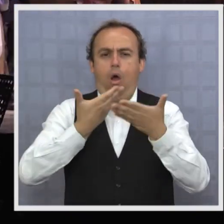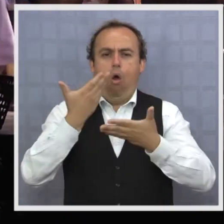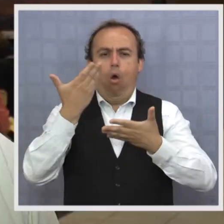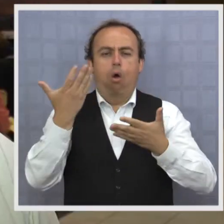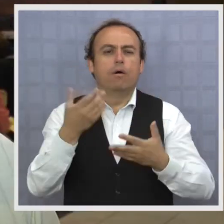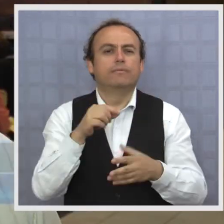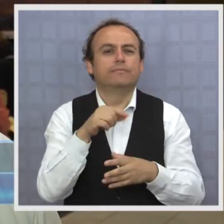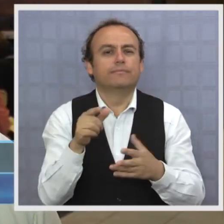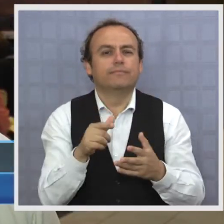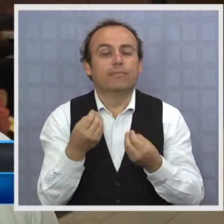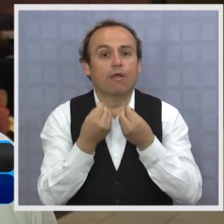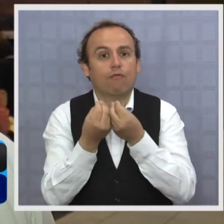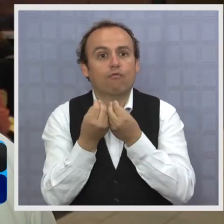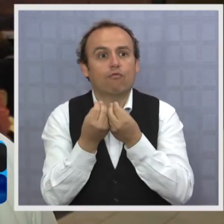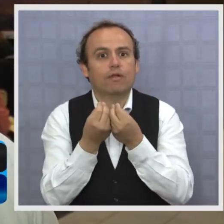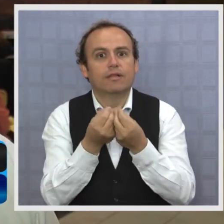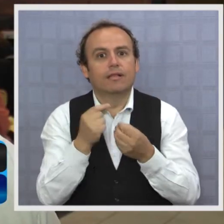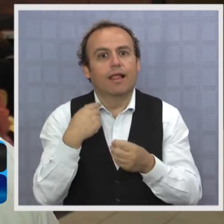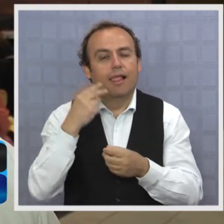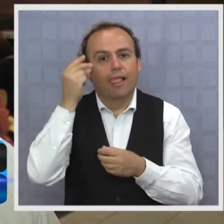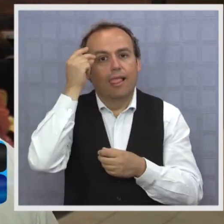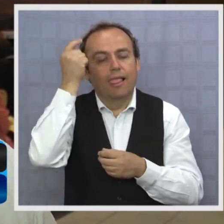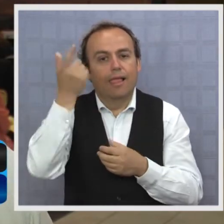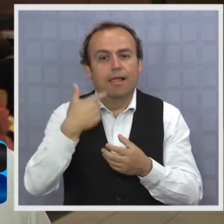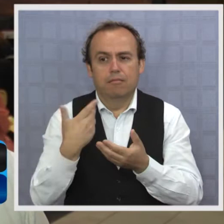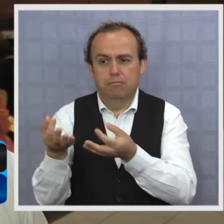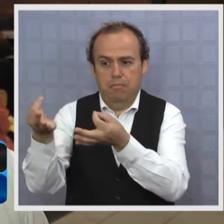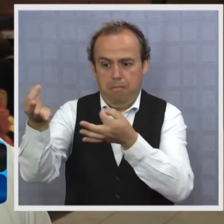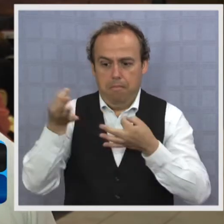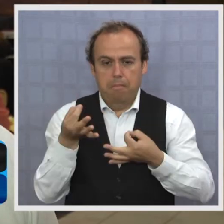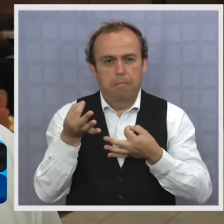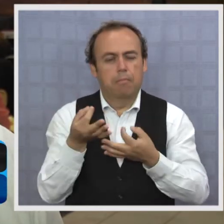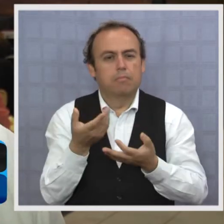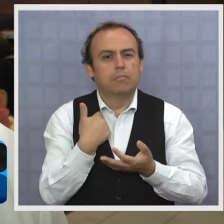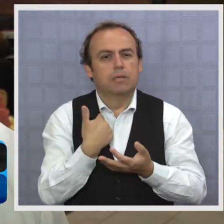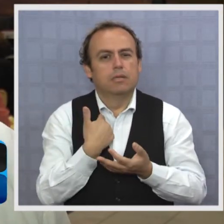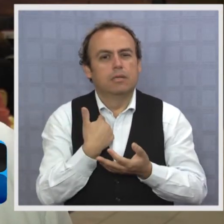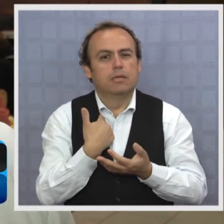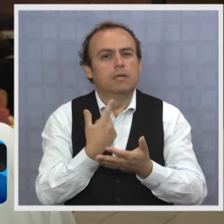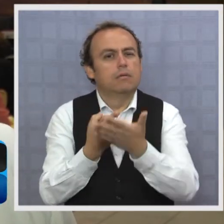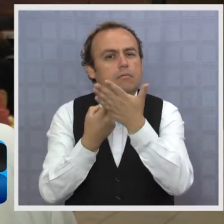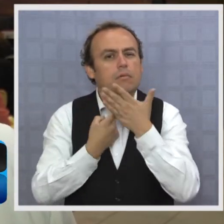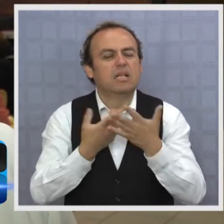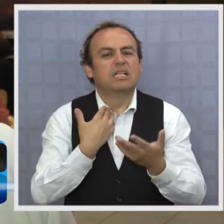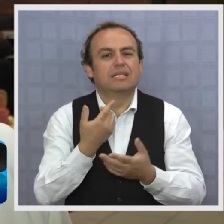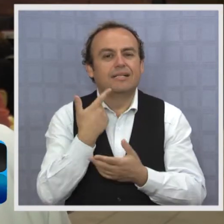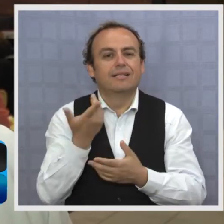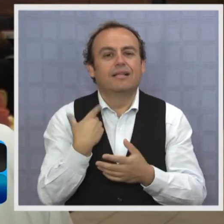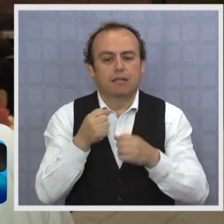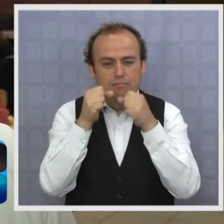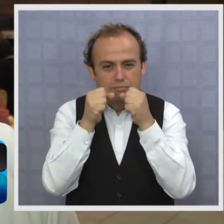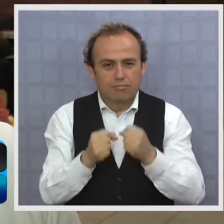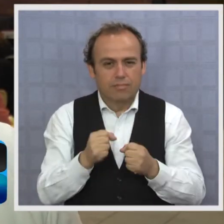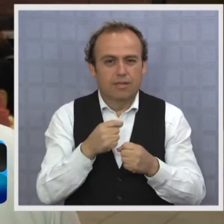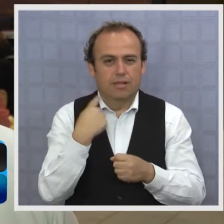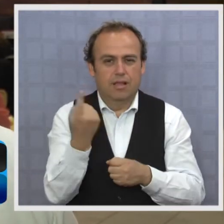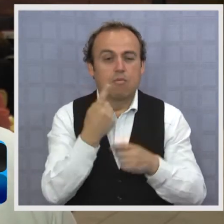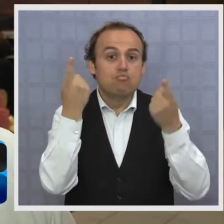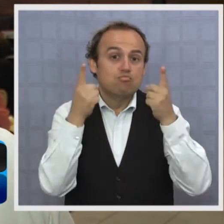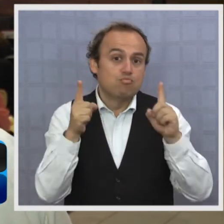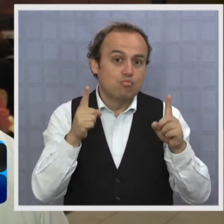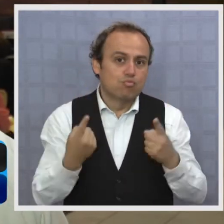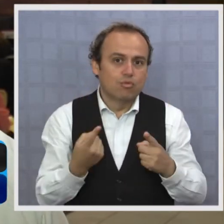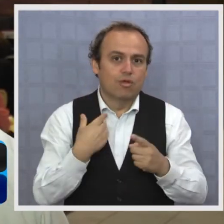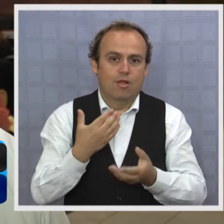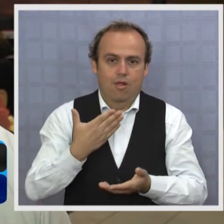en particular, nos interesó mucho esta iniciativa cuando nos la presentaron, porque tiene que ver con desarrollar las capacidades, ¿no es cierto?,